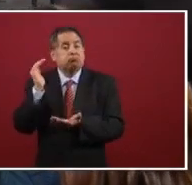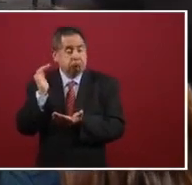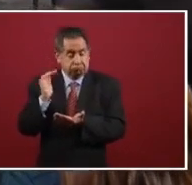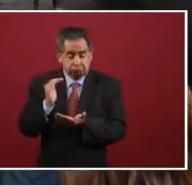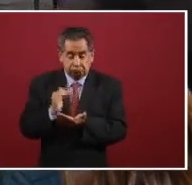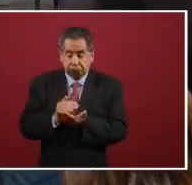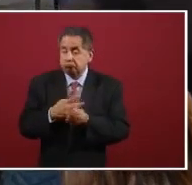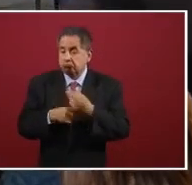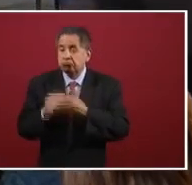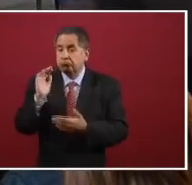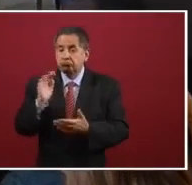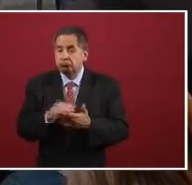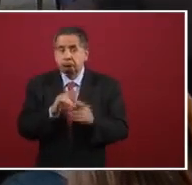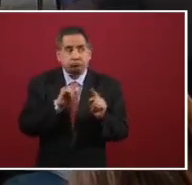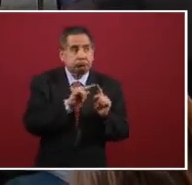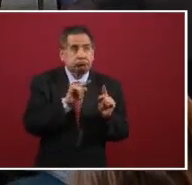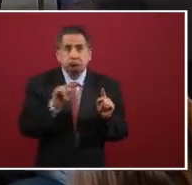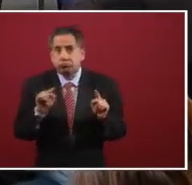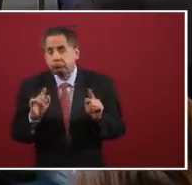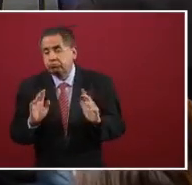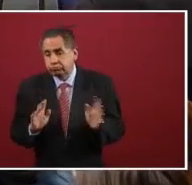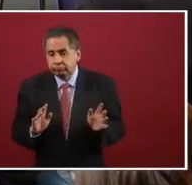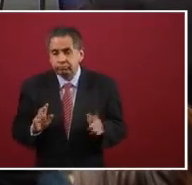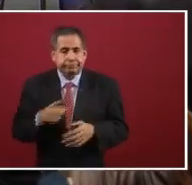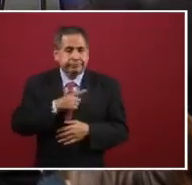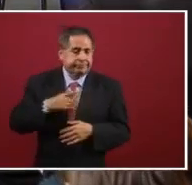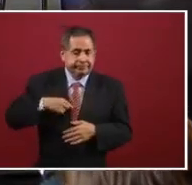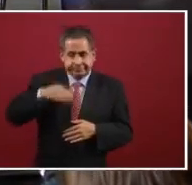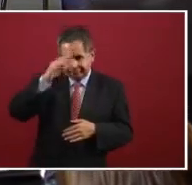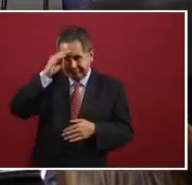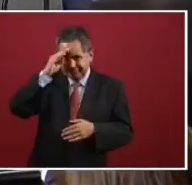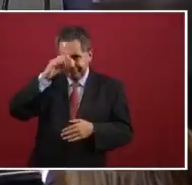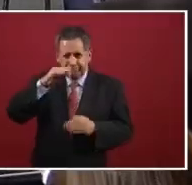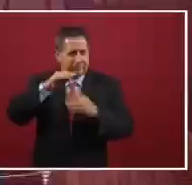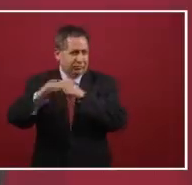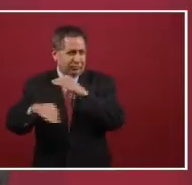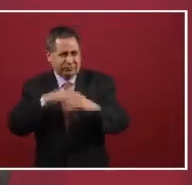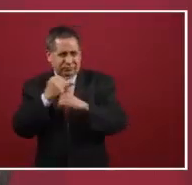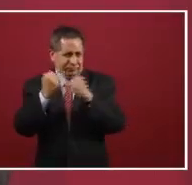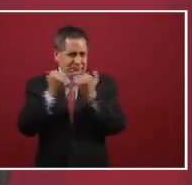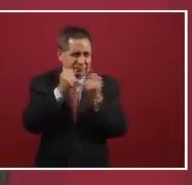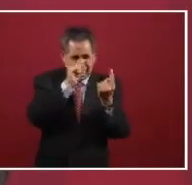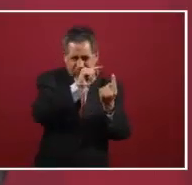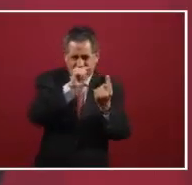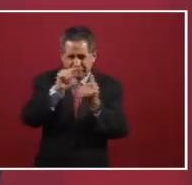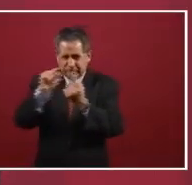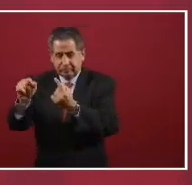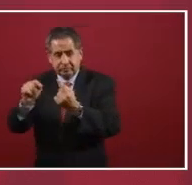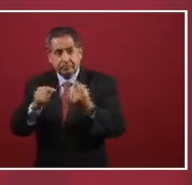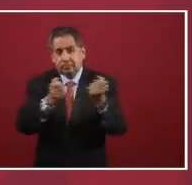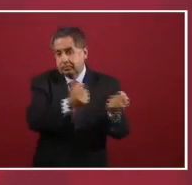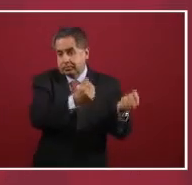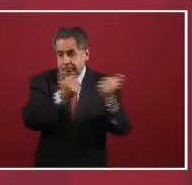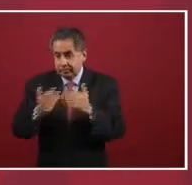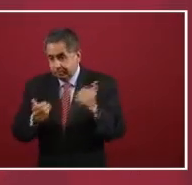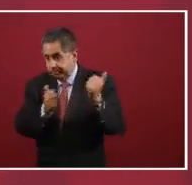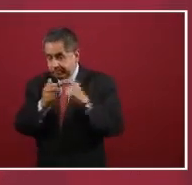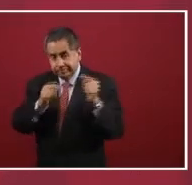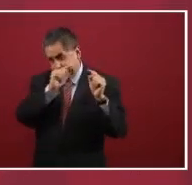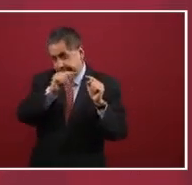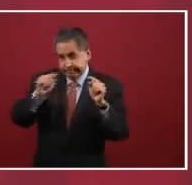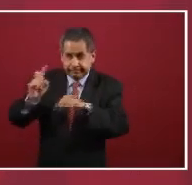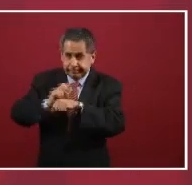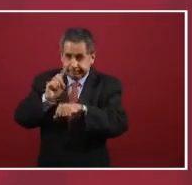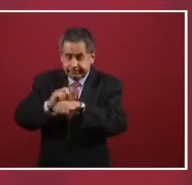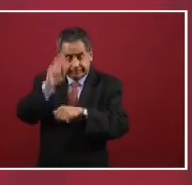importante. Entonces, no debe pensarse que en todos los puntos de la frontera estamos teniendo que recibir más migrantes todos